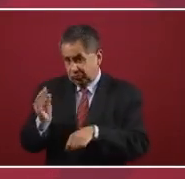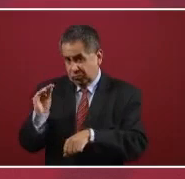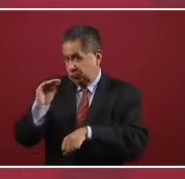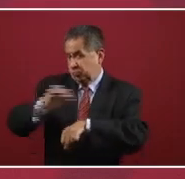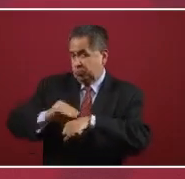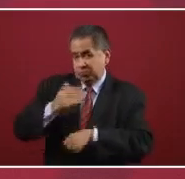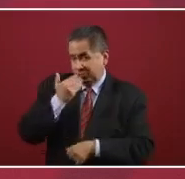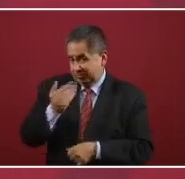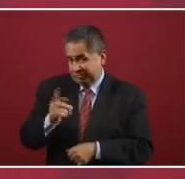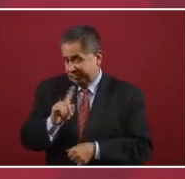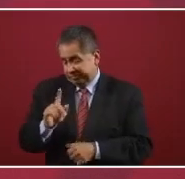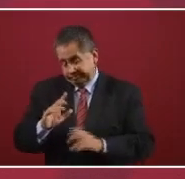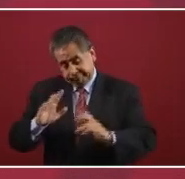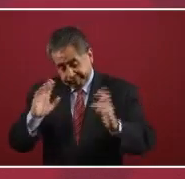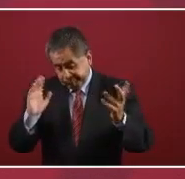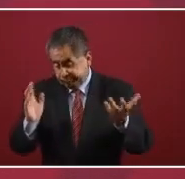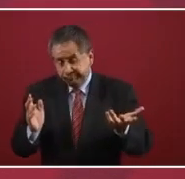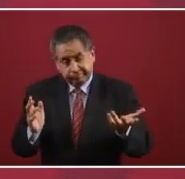han portado bien.